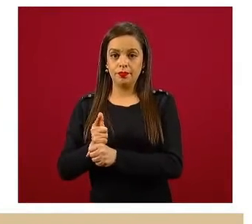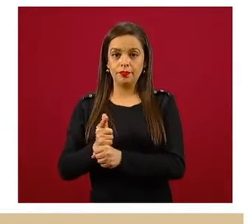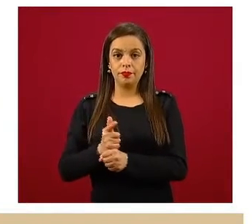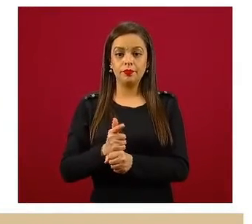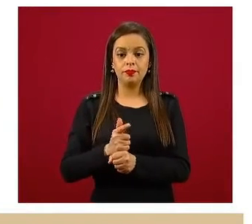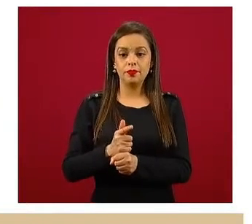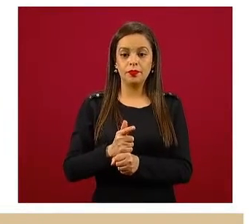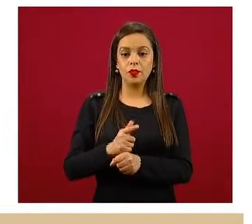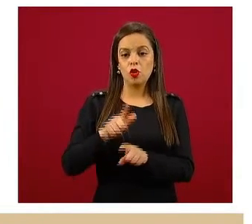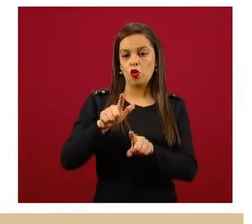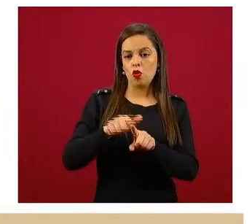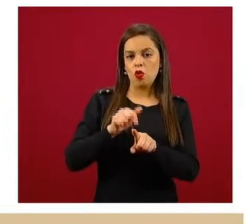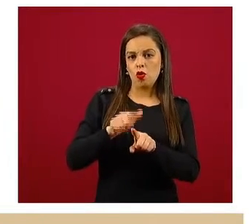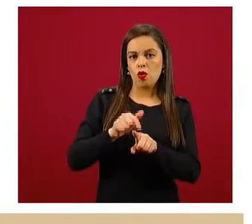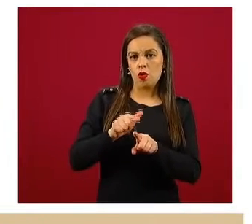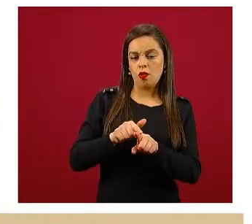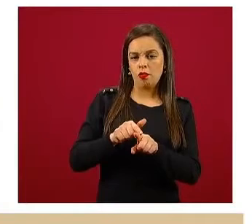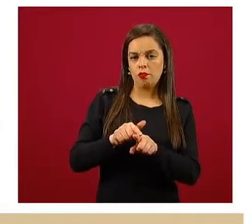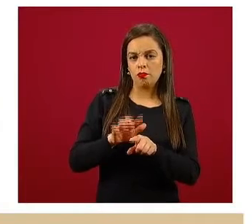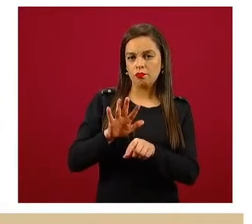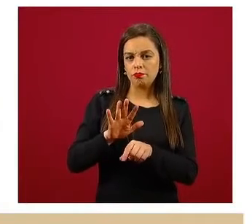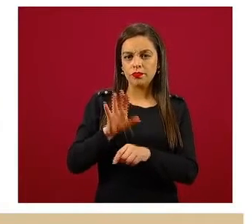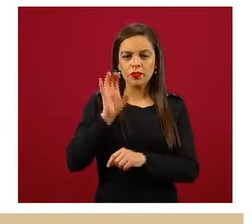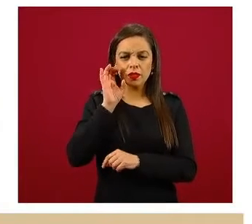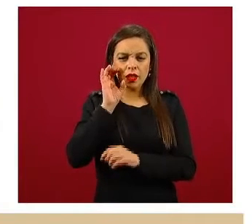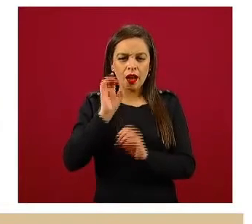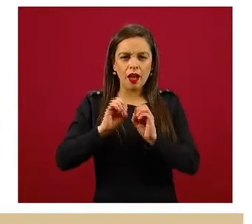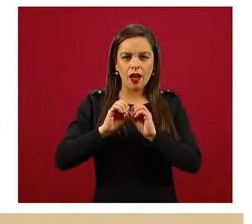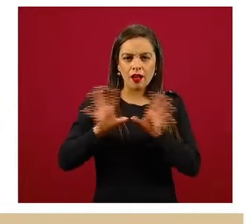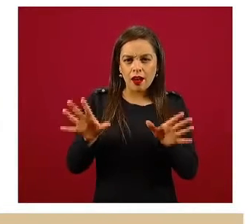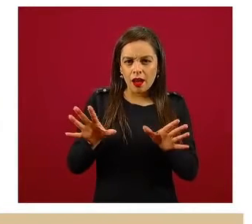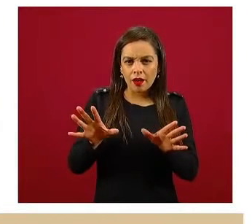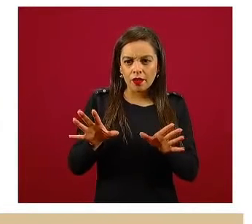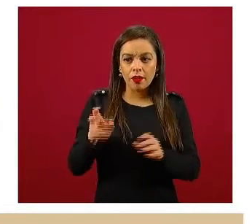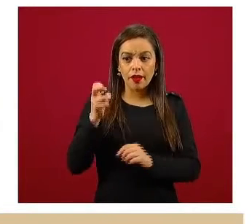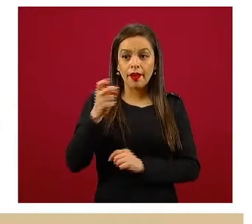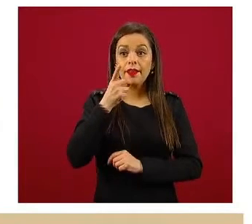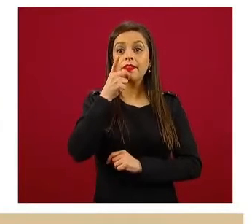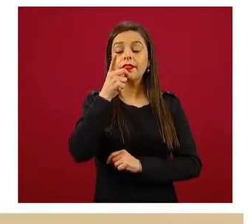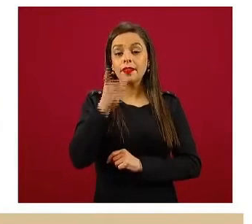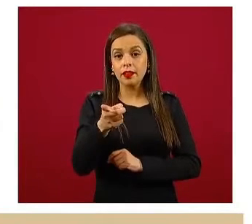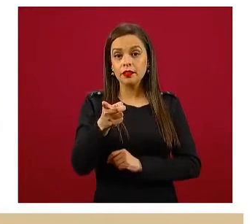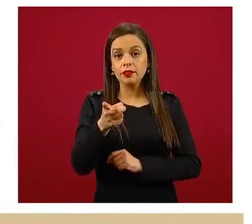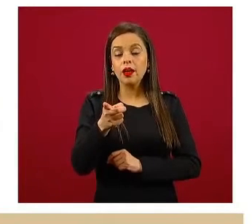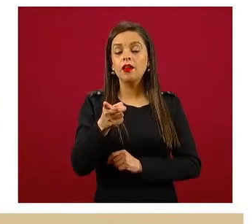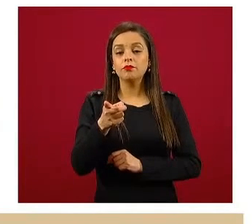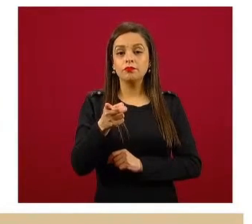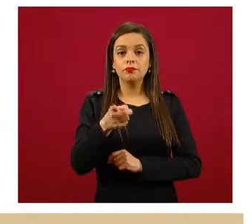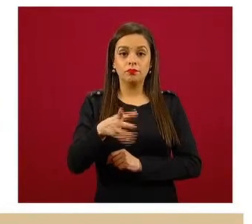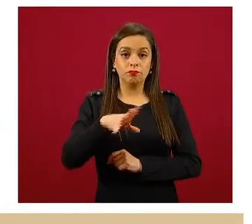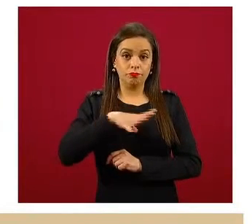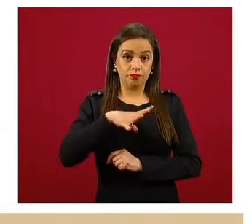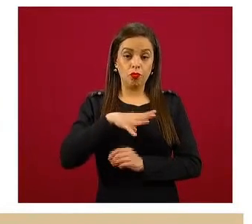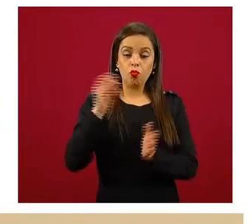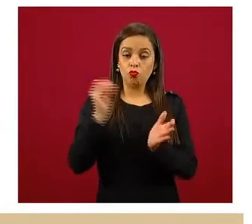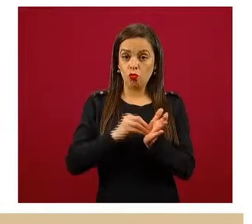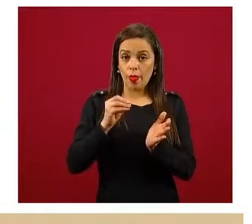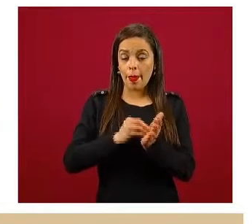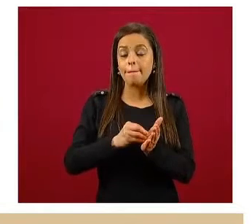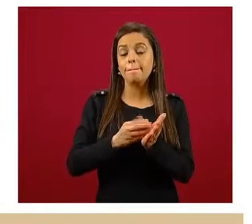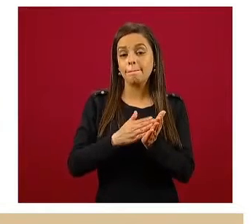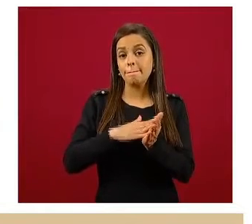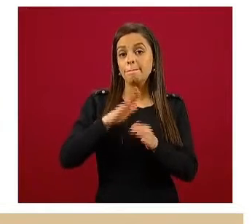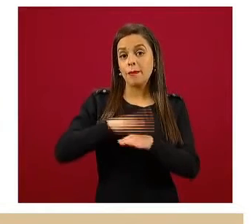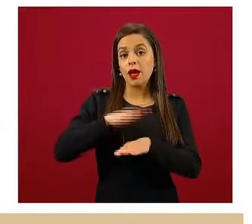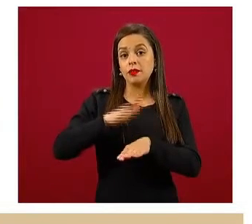espacios en color ámbar, en color naranja claro, que en su momento nos dicen que ahí vamos a tener, se espera todavía un